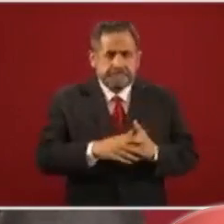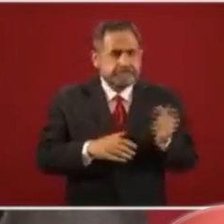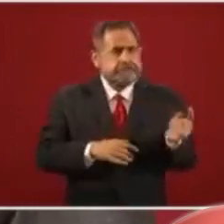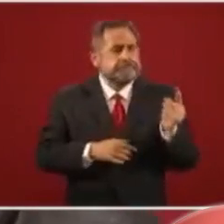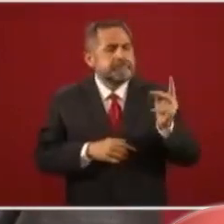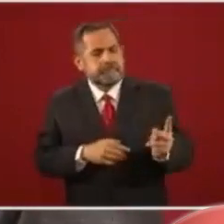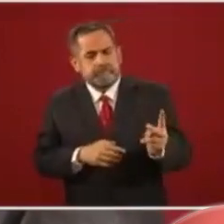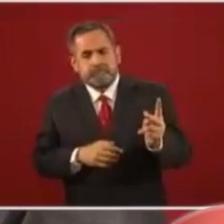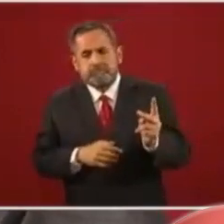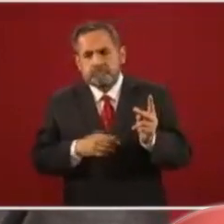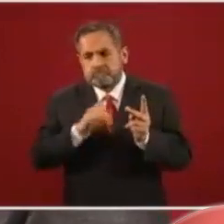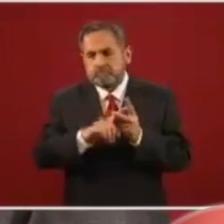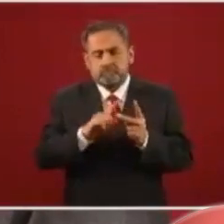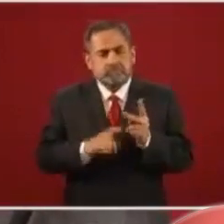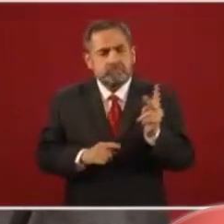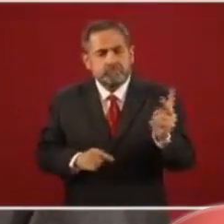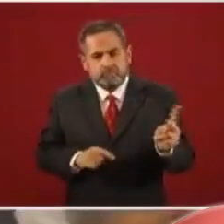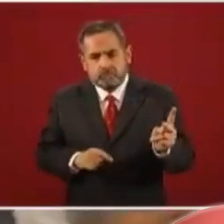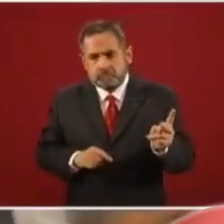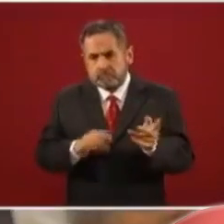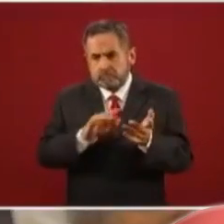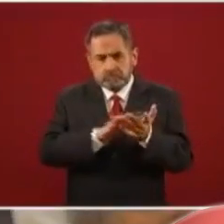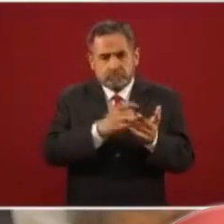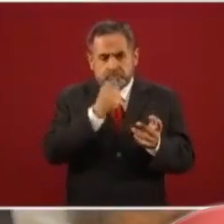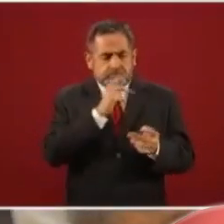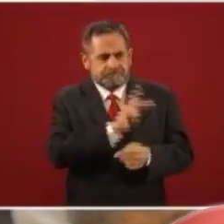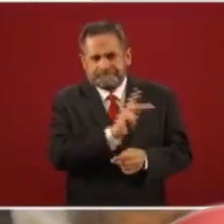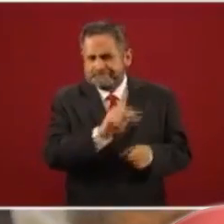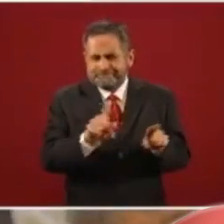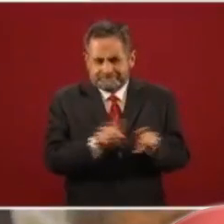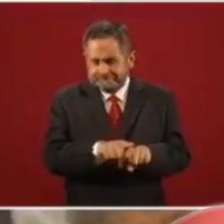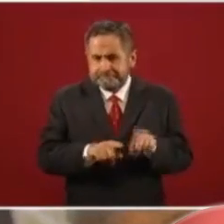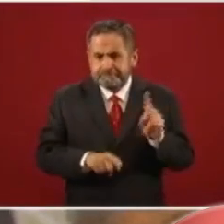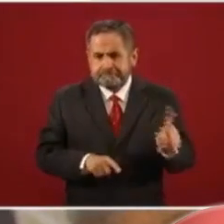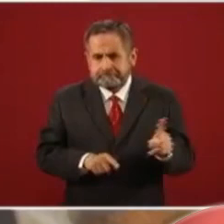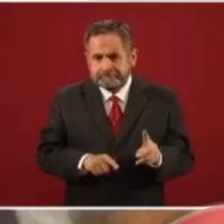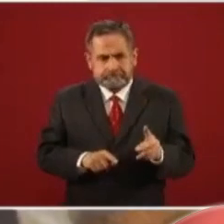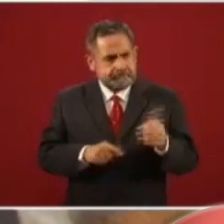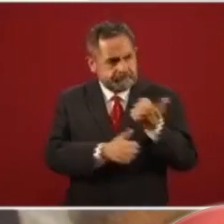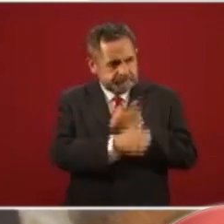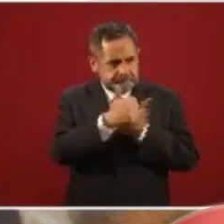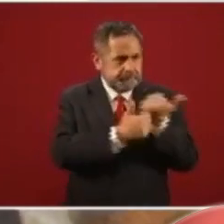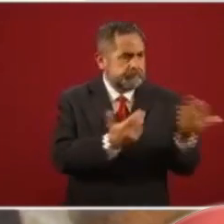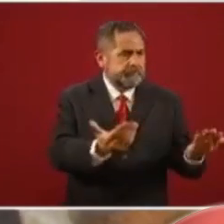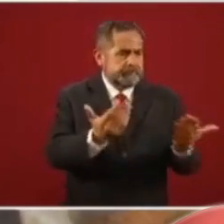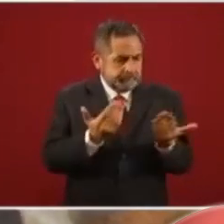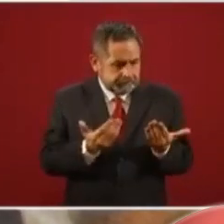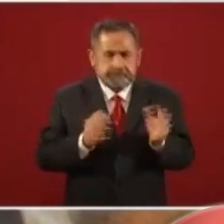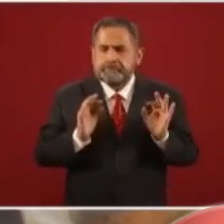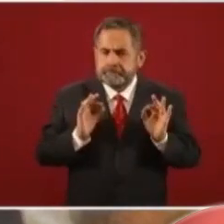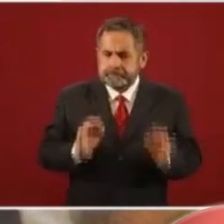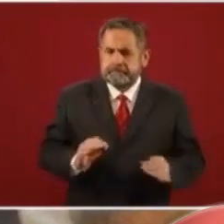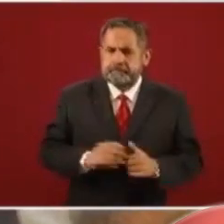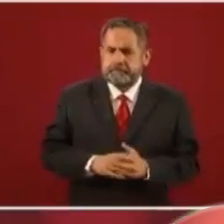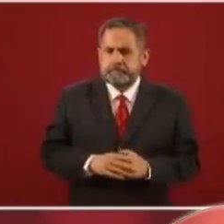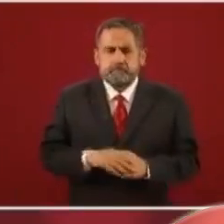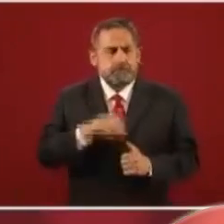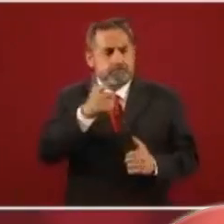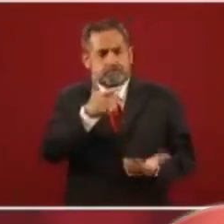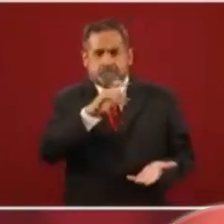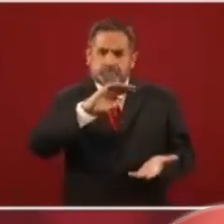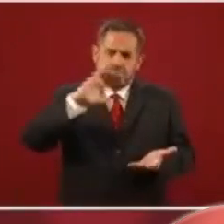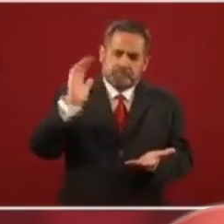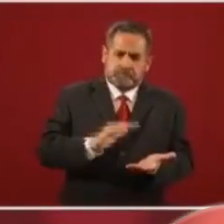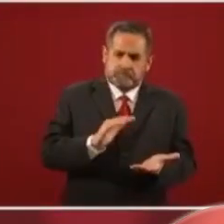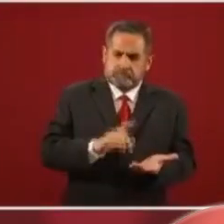que tiene un medicamento parecido, que compitan. Y logramos una reducción